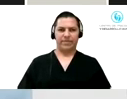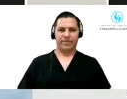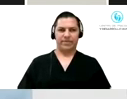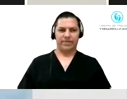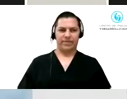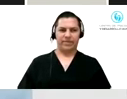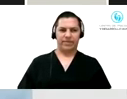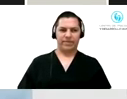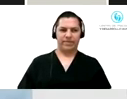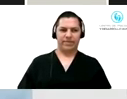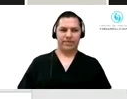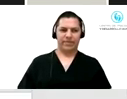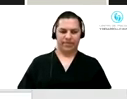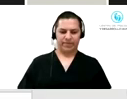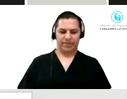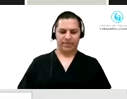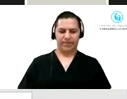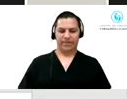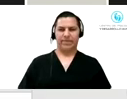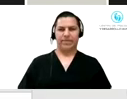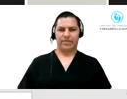me indican si la pueden ver.